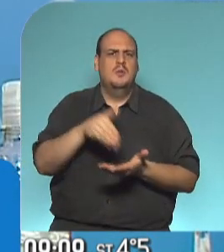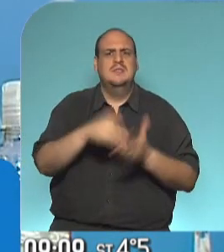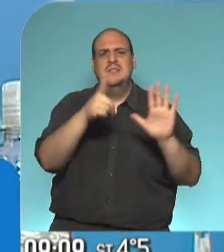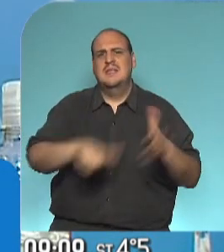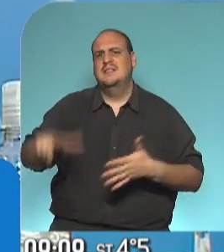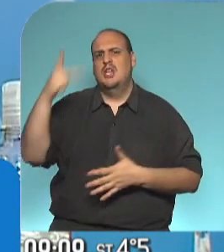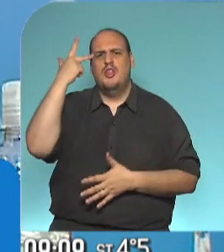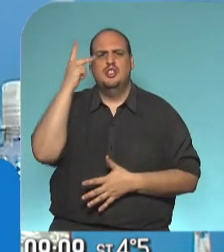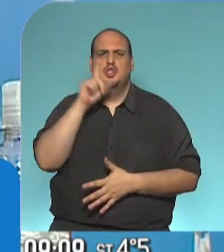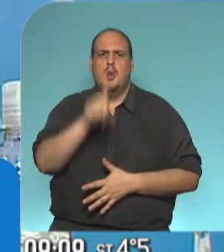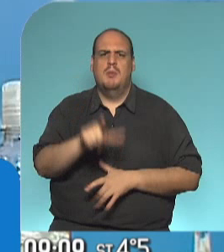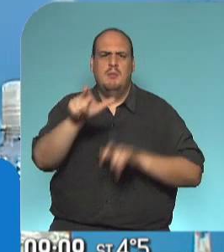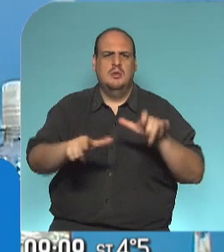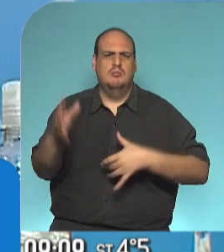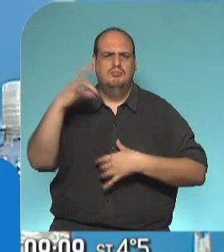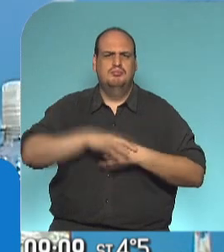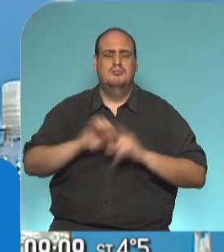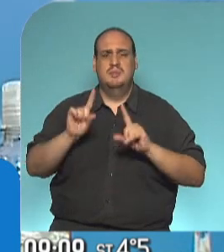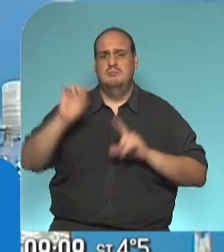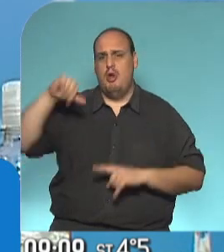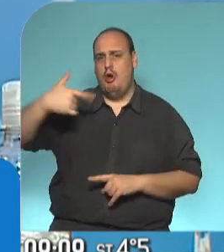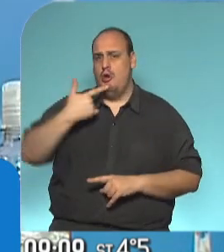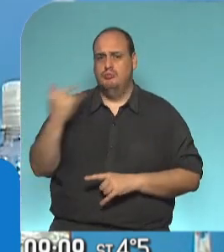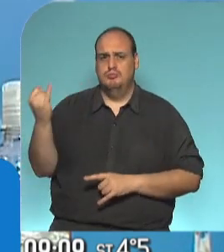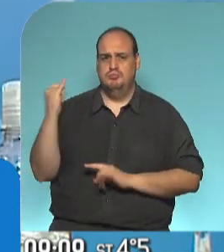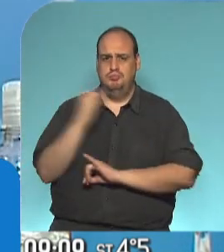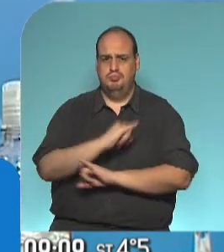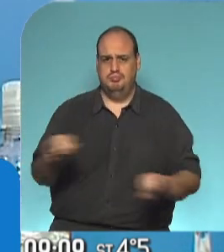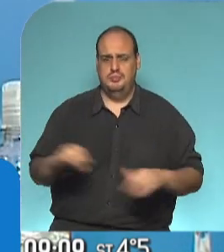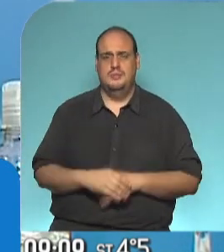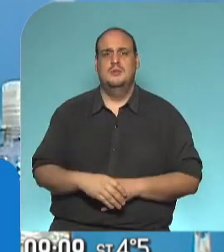19.718.000 casos, según las cifras de la Organización Mundial de la Salud.